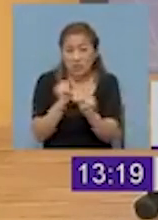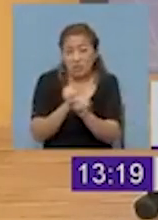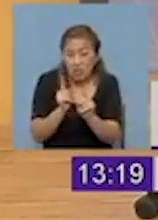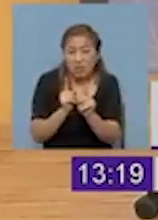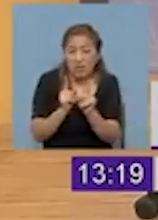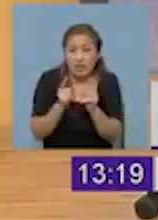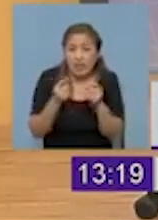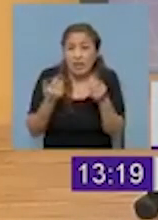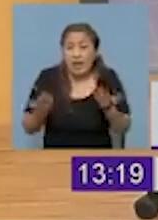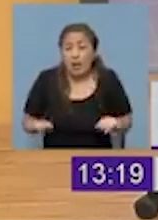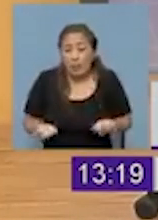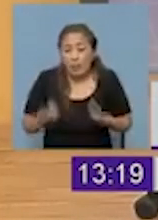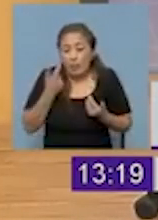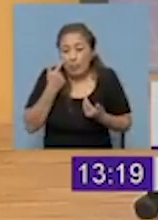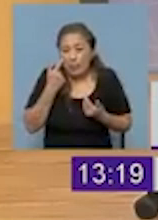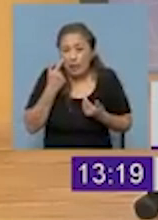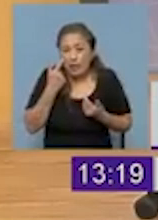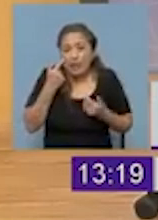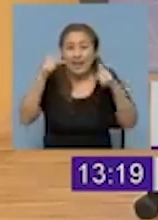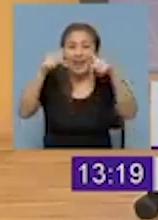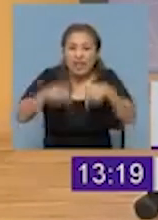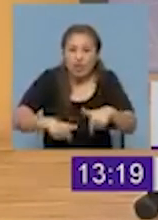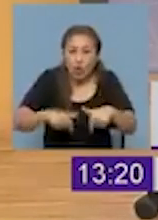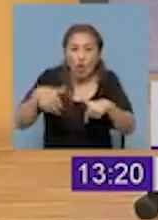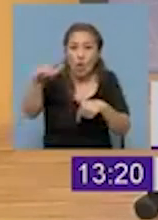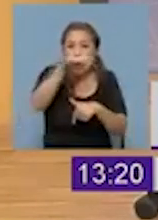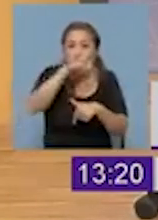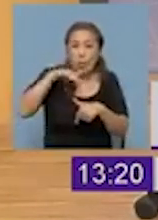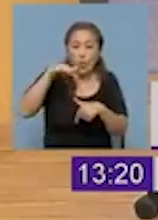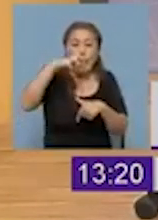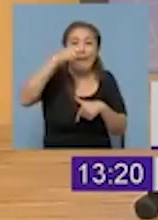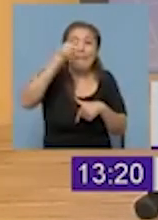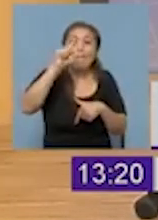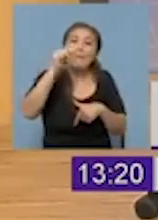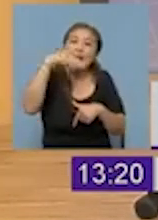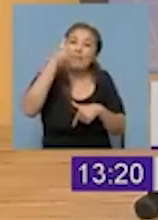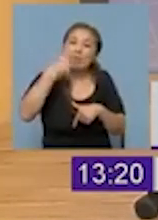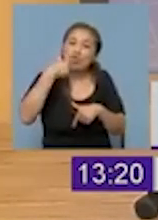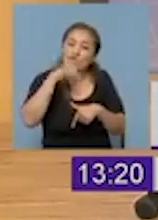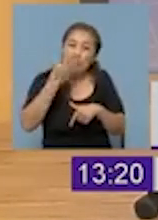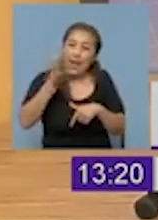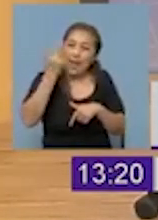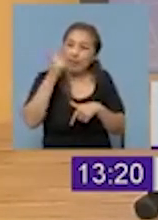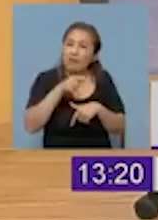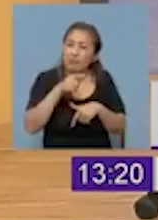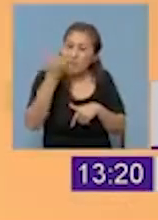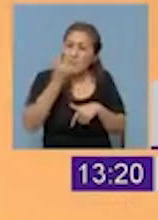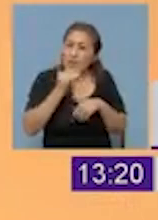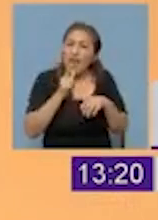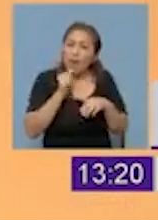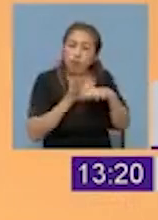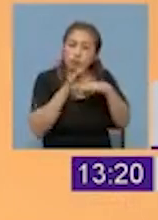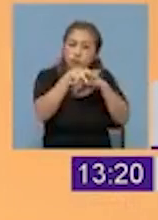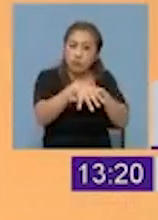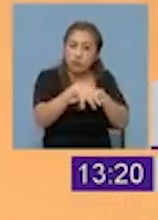notar digamos mejora gestión anterior lo que fue palmasola algo que se podría parecer a lo que fue volcán mucho menos quizás en